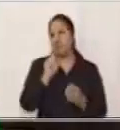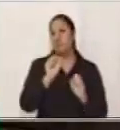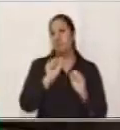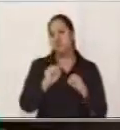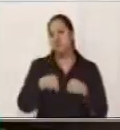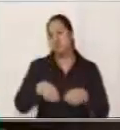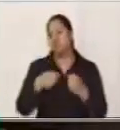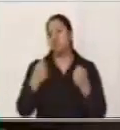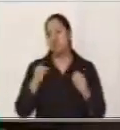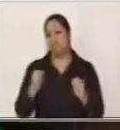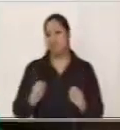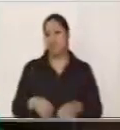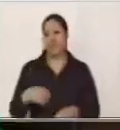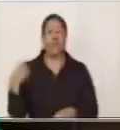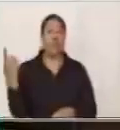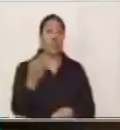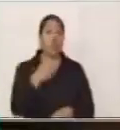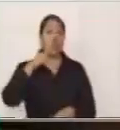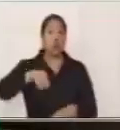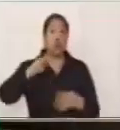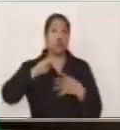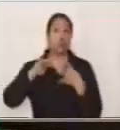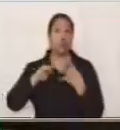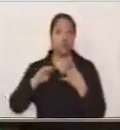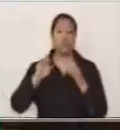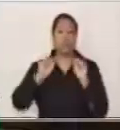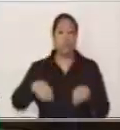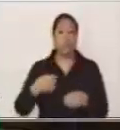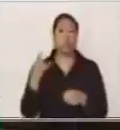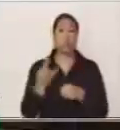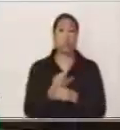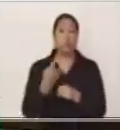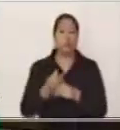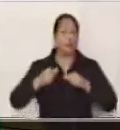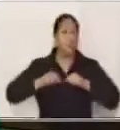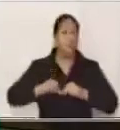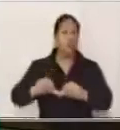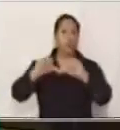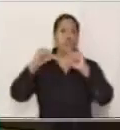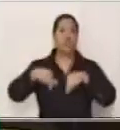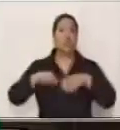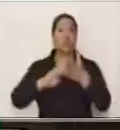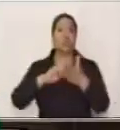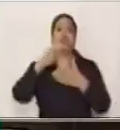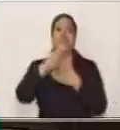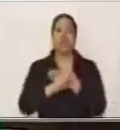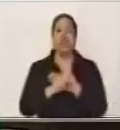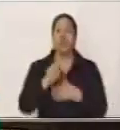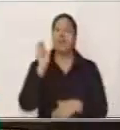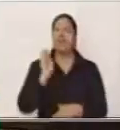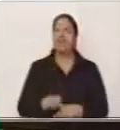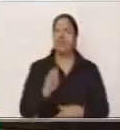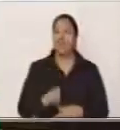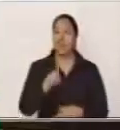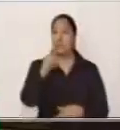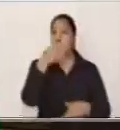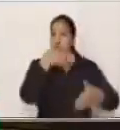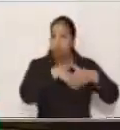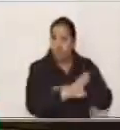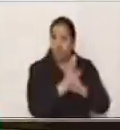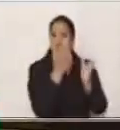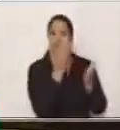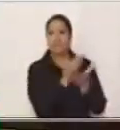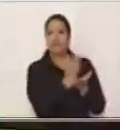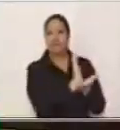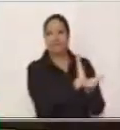quieres. Todo este material que has estado utilizando durante este proyecto es necesario que lo guardes en tu portafolio